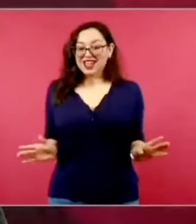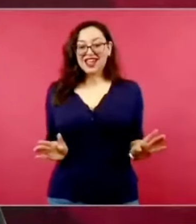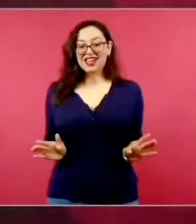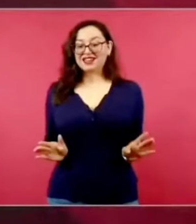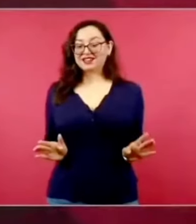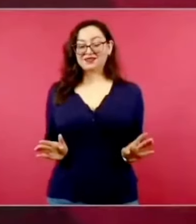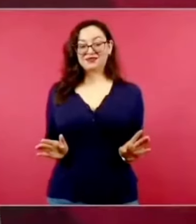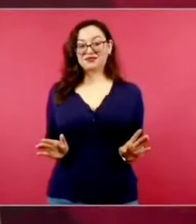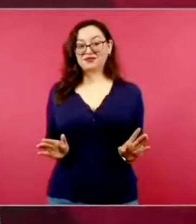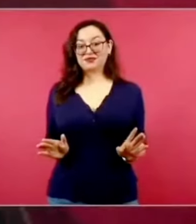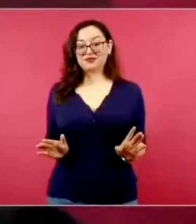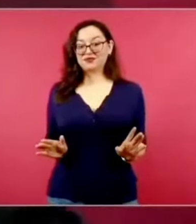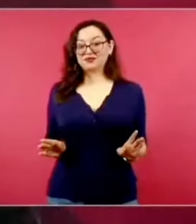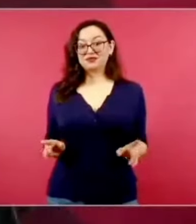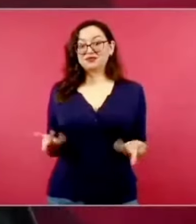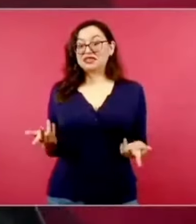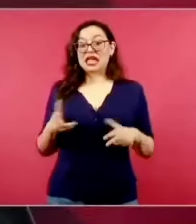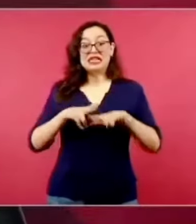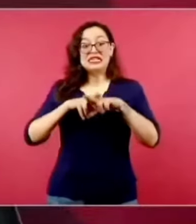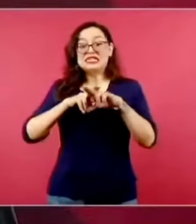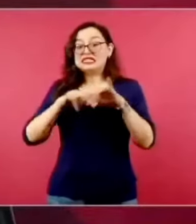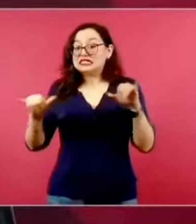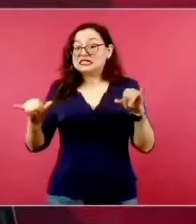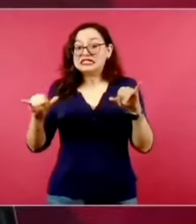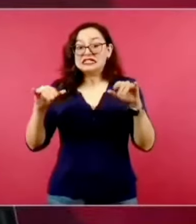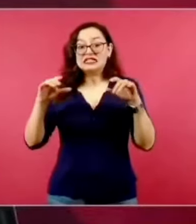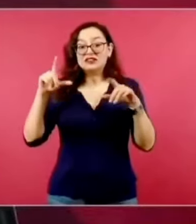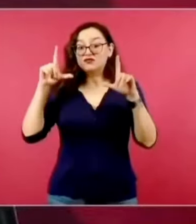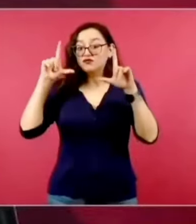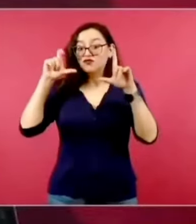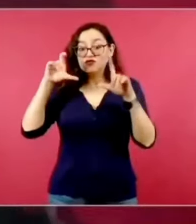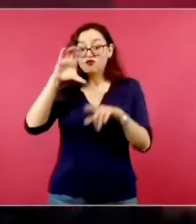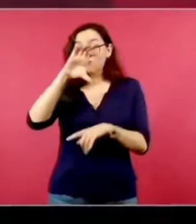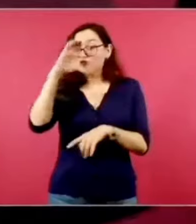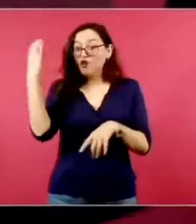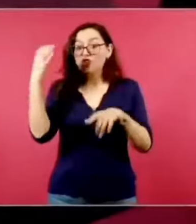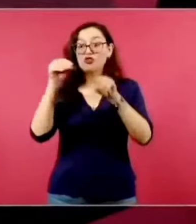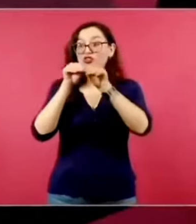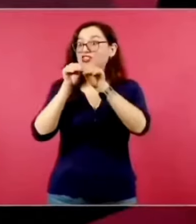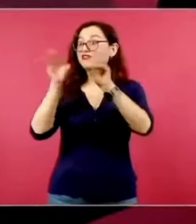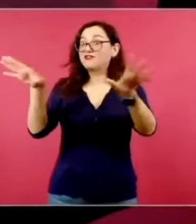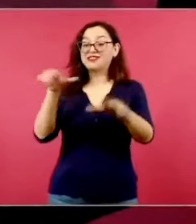tomar ni una foto y